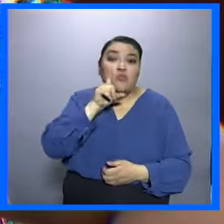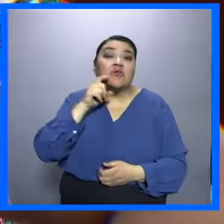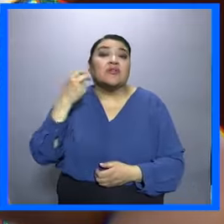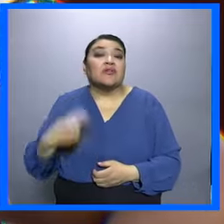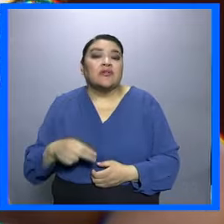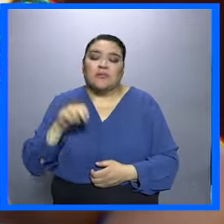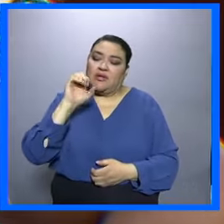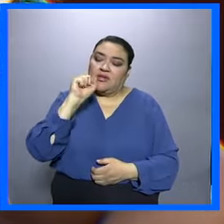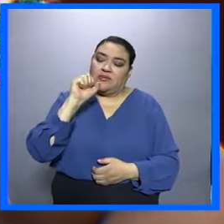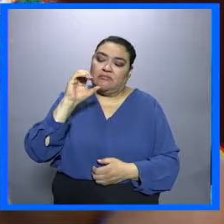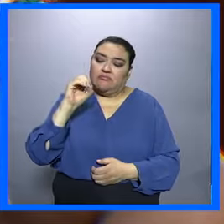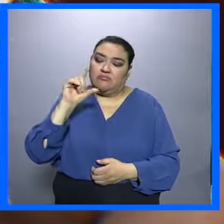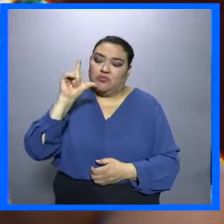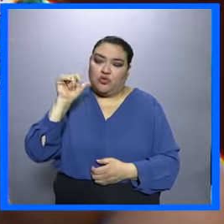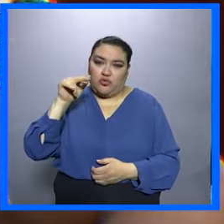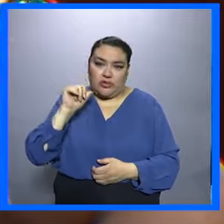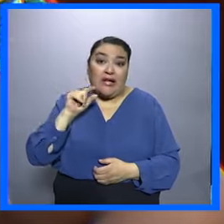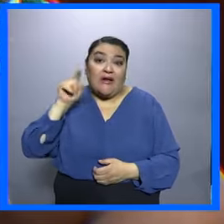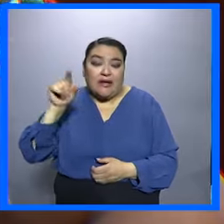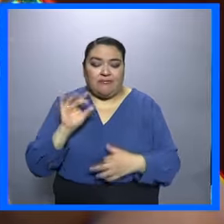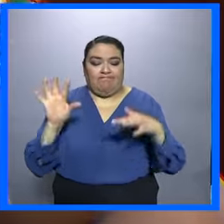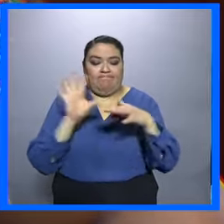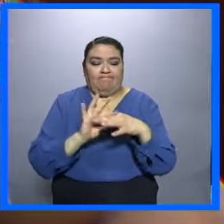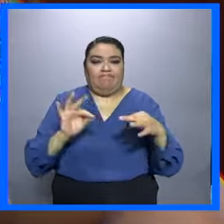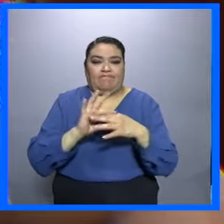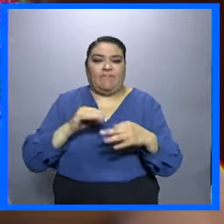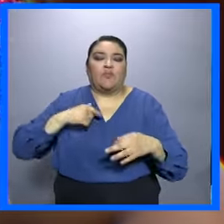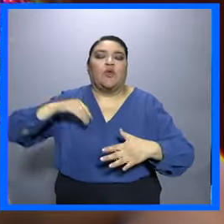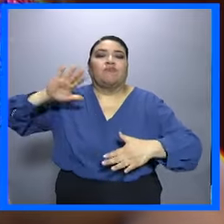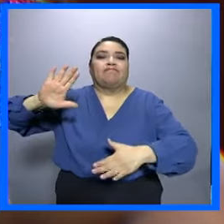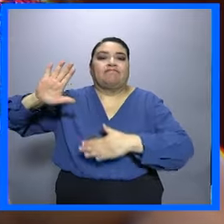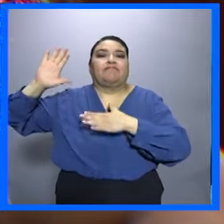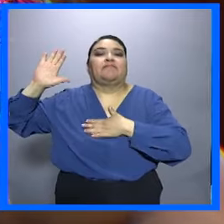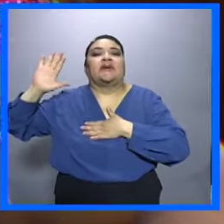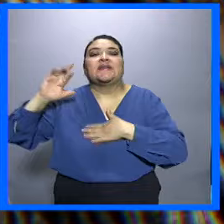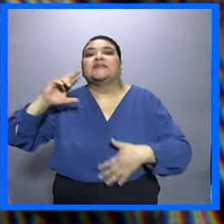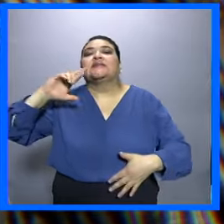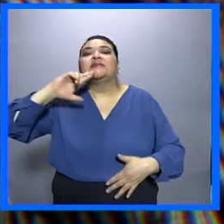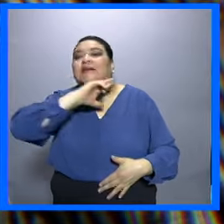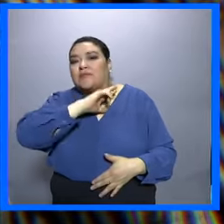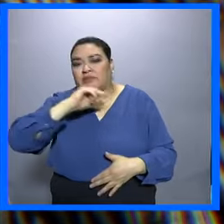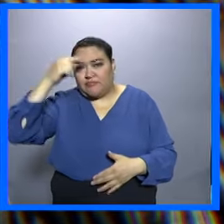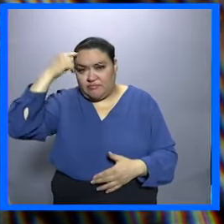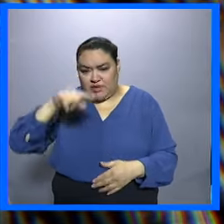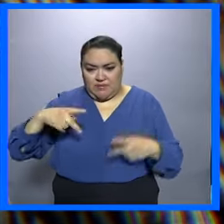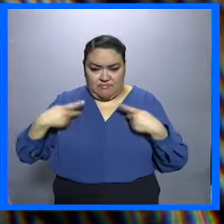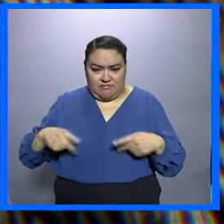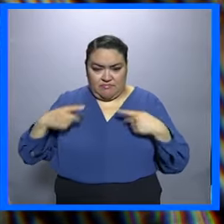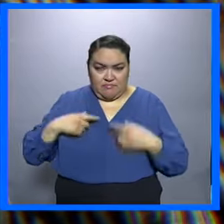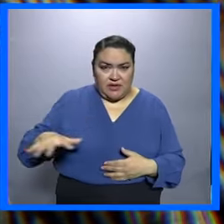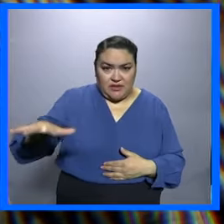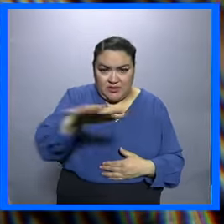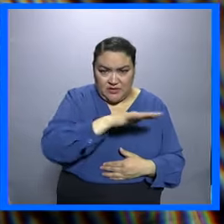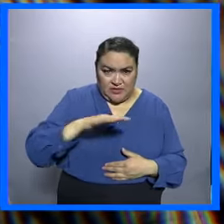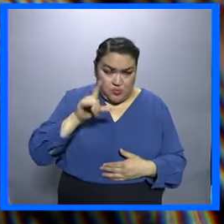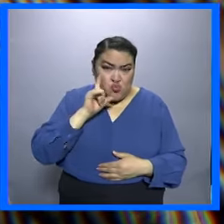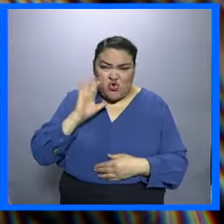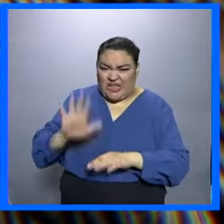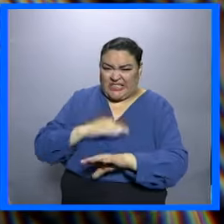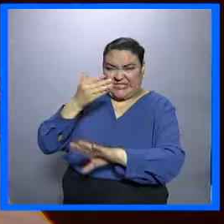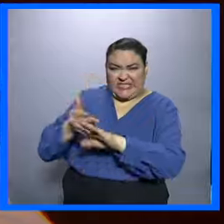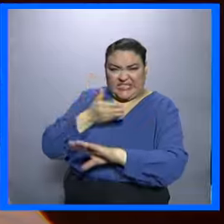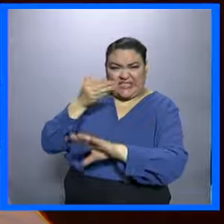Cristina Solano Díaz, refrendó el compromiso de atención urgente a los casos de criminalización de las